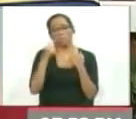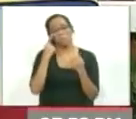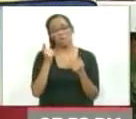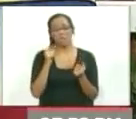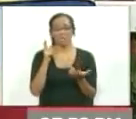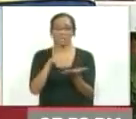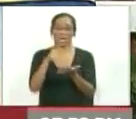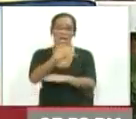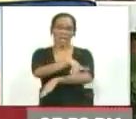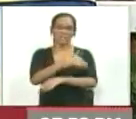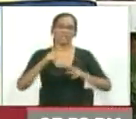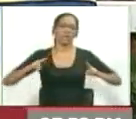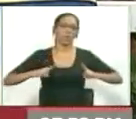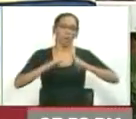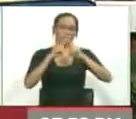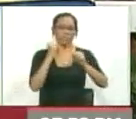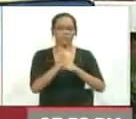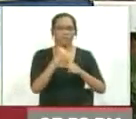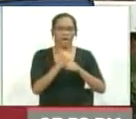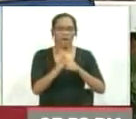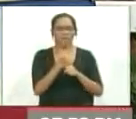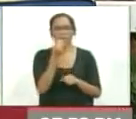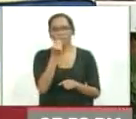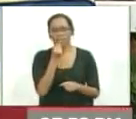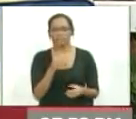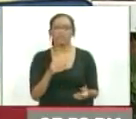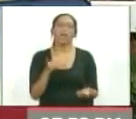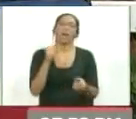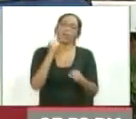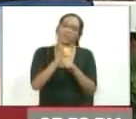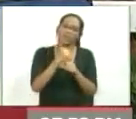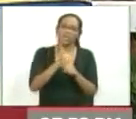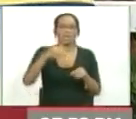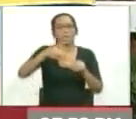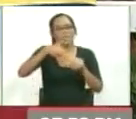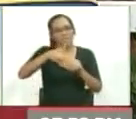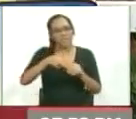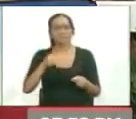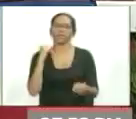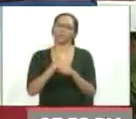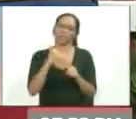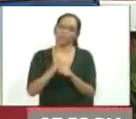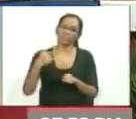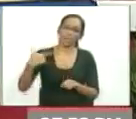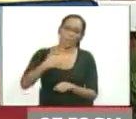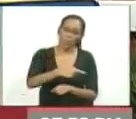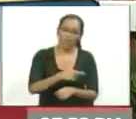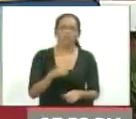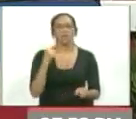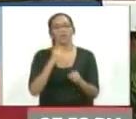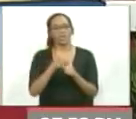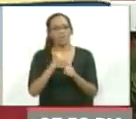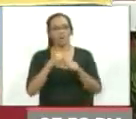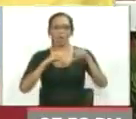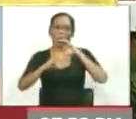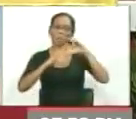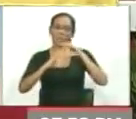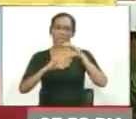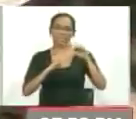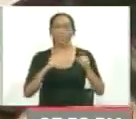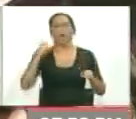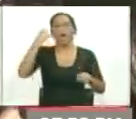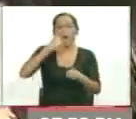y se encuentre a los trabajadores de alimentación, a los trabajadores de PDVSA, a los trabajadores del transporte, a los trabajadores de comunicación, a